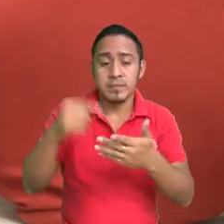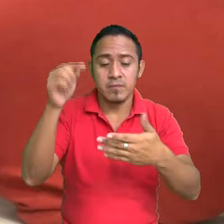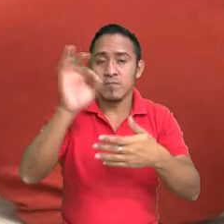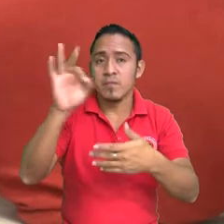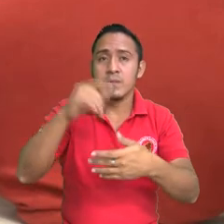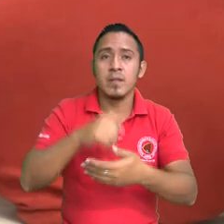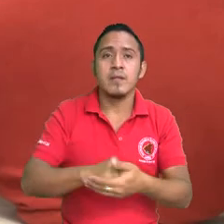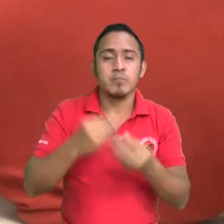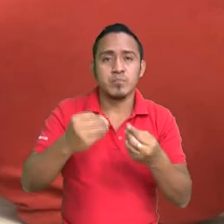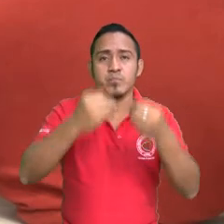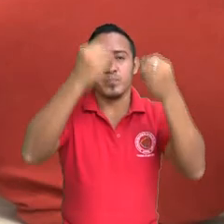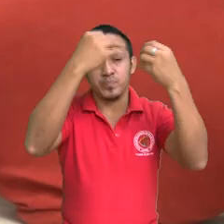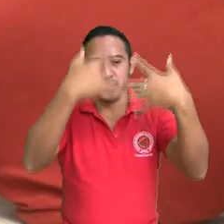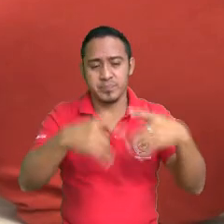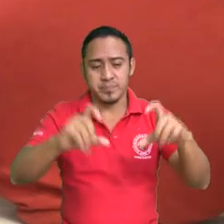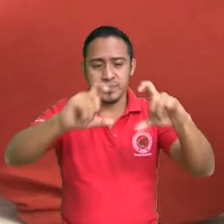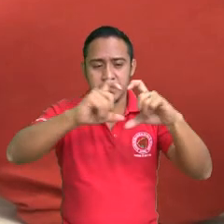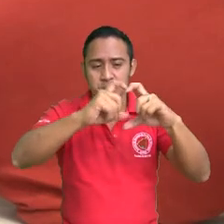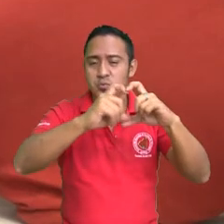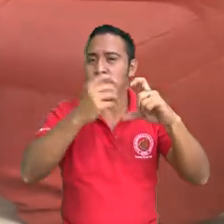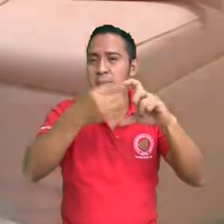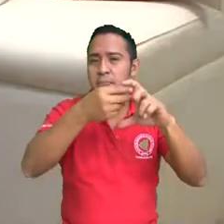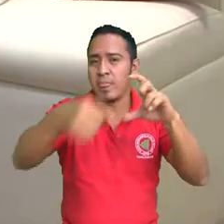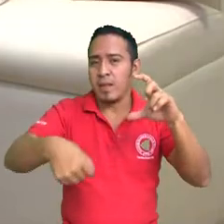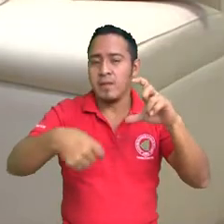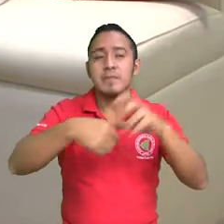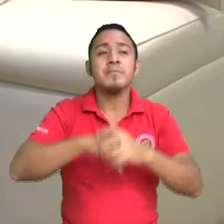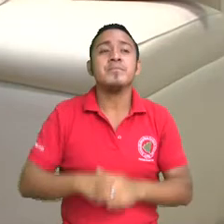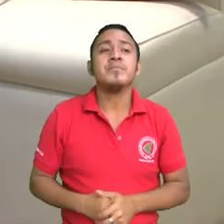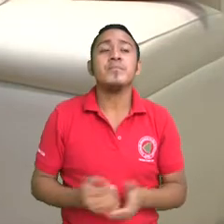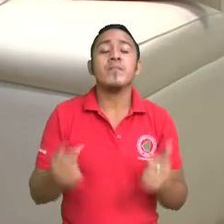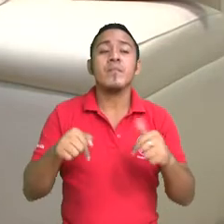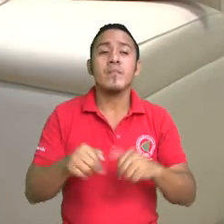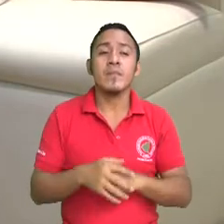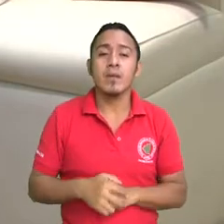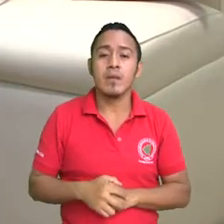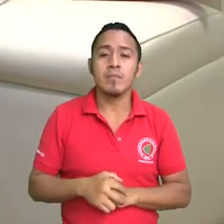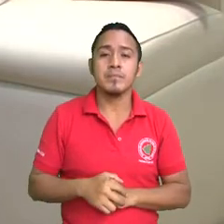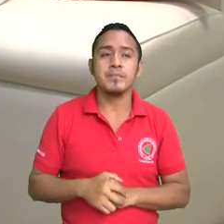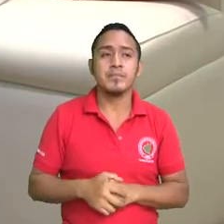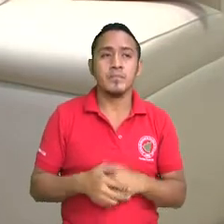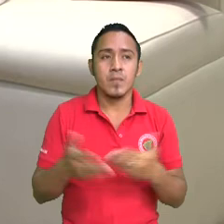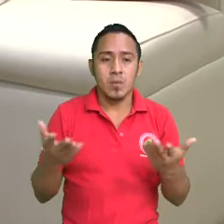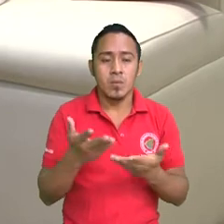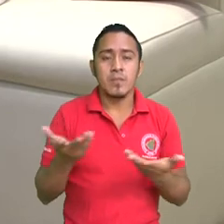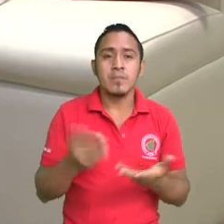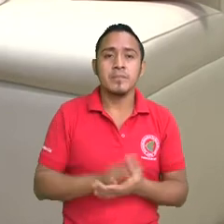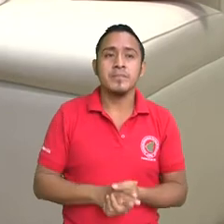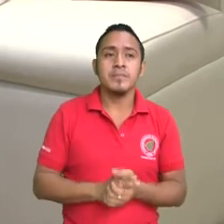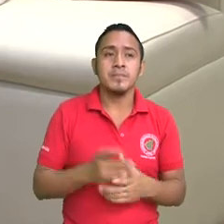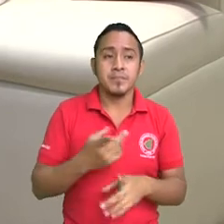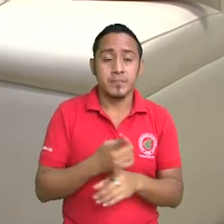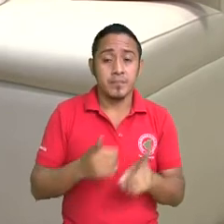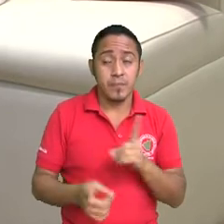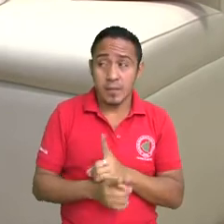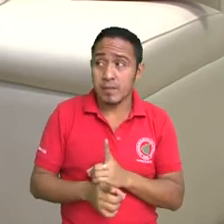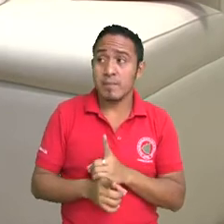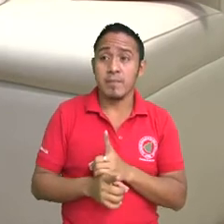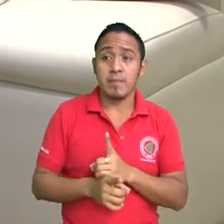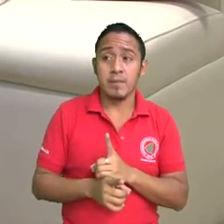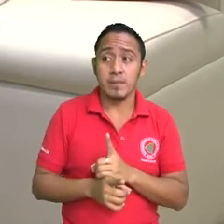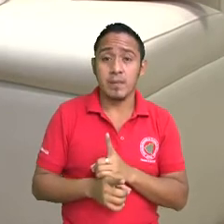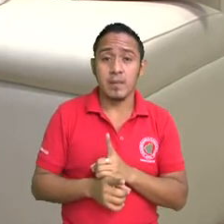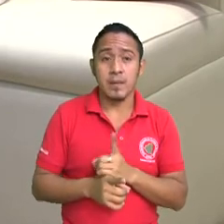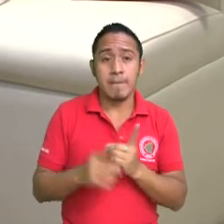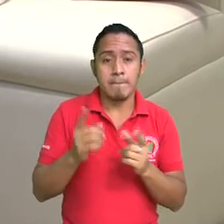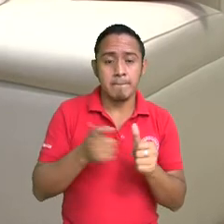tenemos cientos de aros disponibles. Ahora, aprovechando su visita aquí, doctora, ¿cuál debe ser la medida en que nosotros debemos,